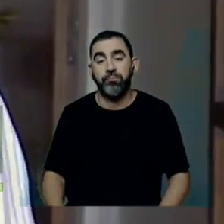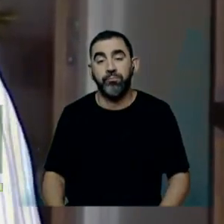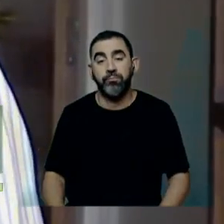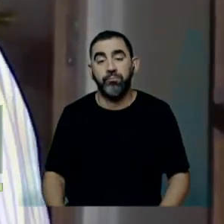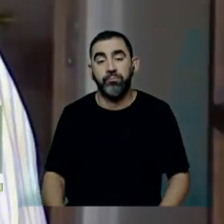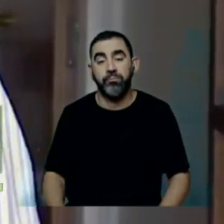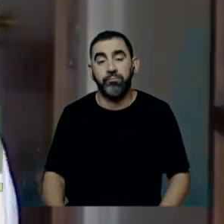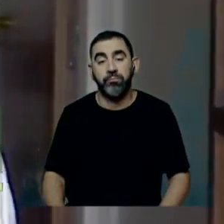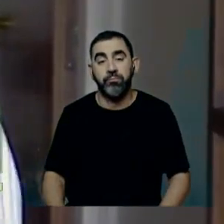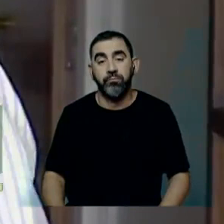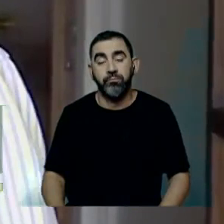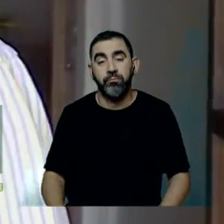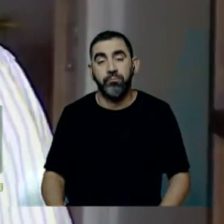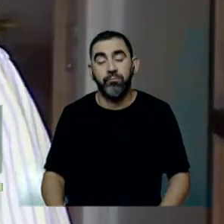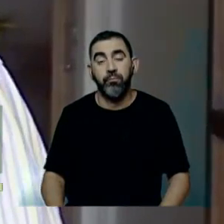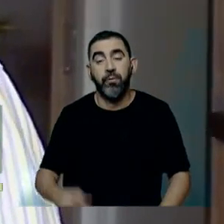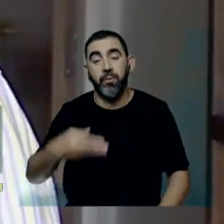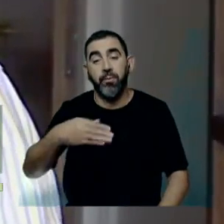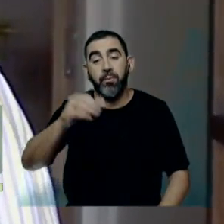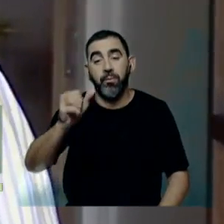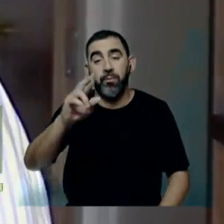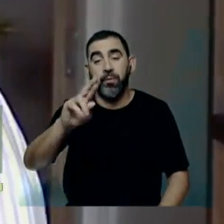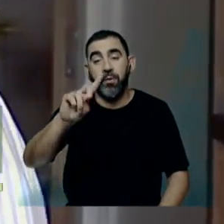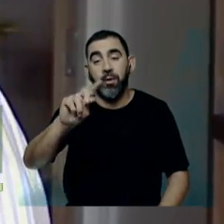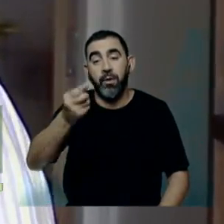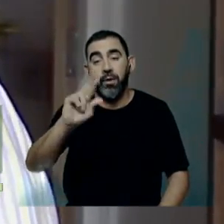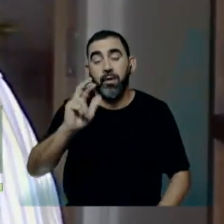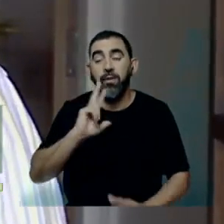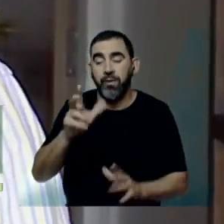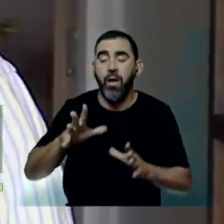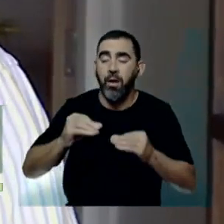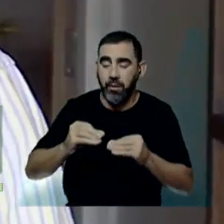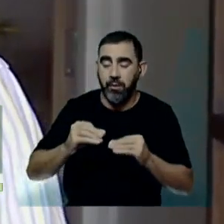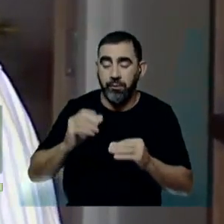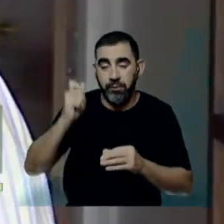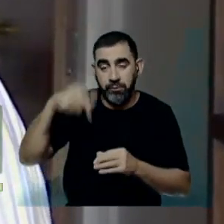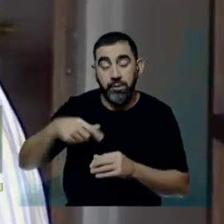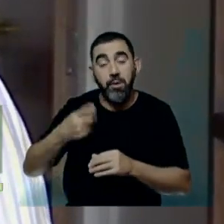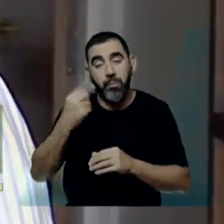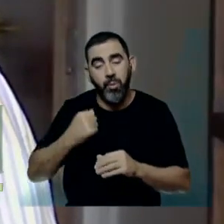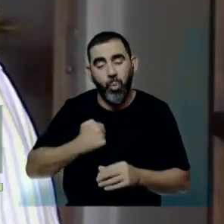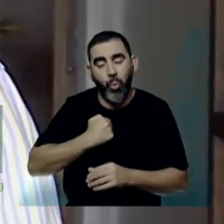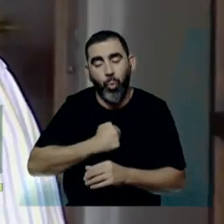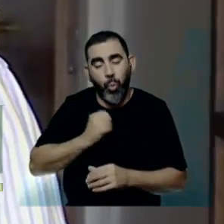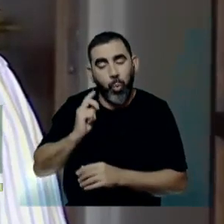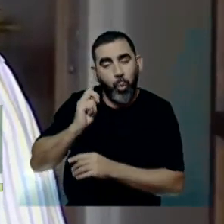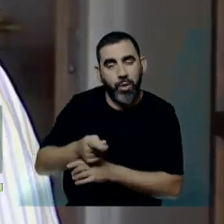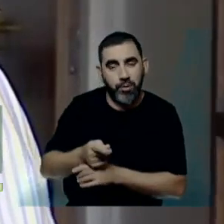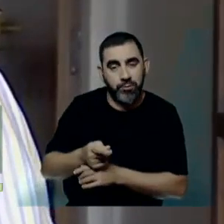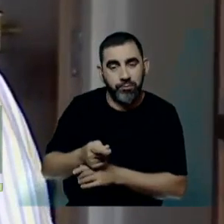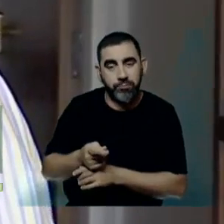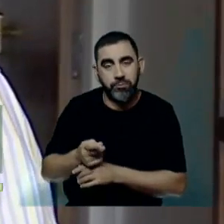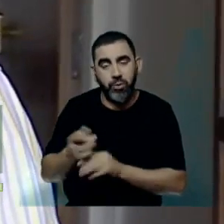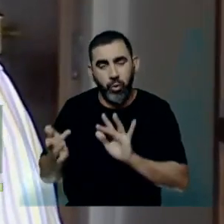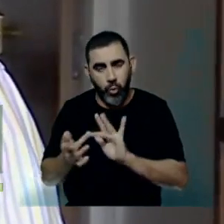García, Vergara dijo bueno que acepta y entiende la posición de plataforma, pero que también le duele la decisión. ¿Ha tenido